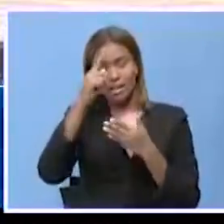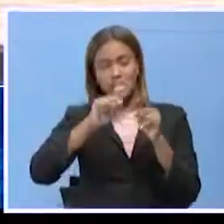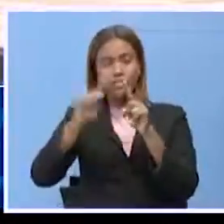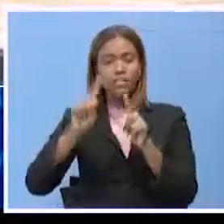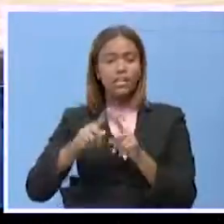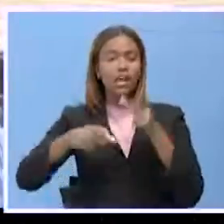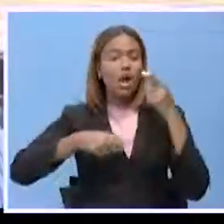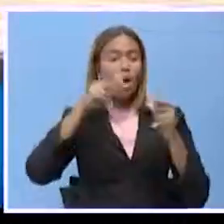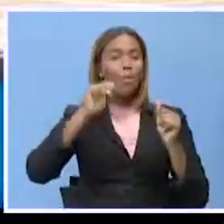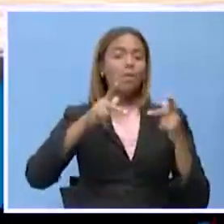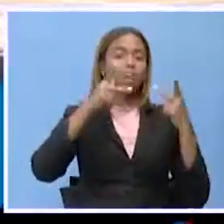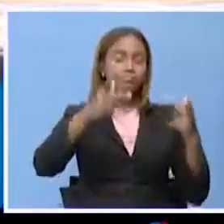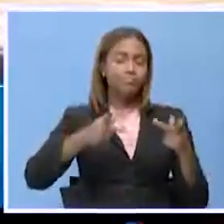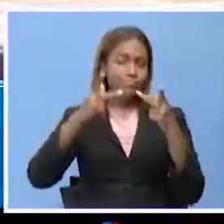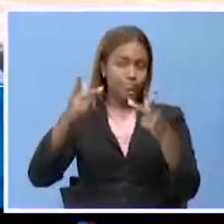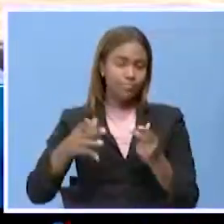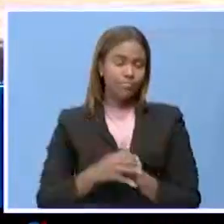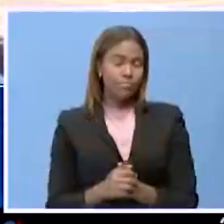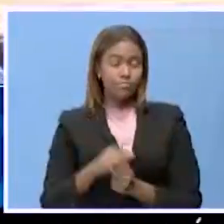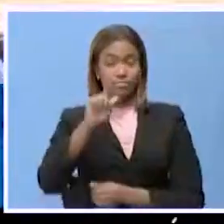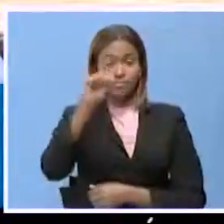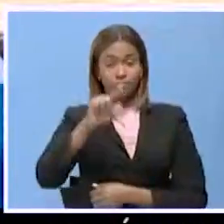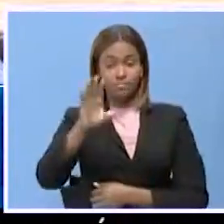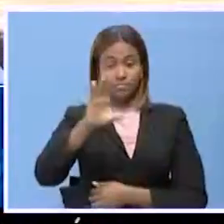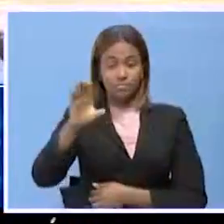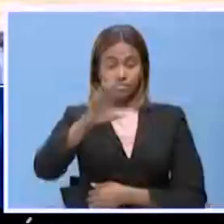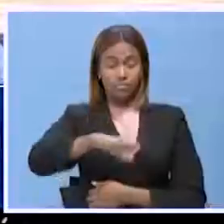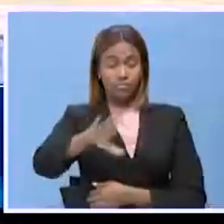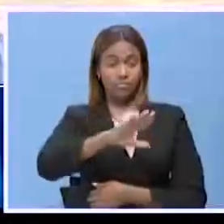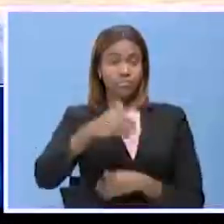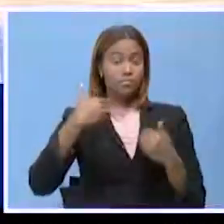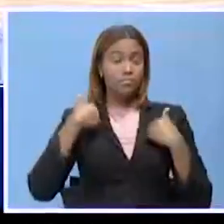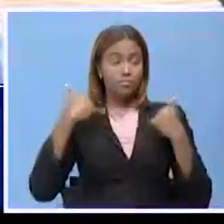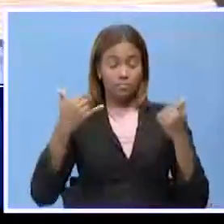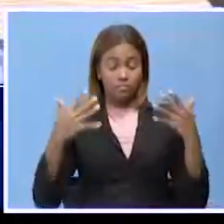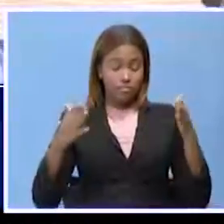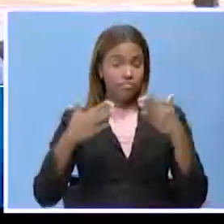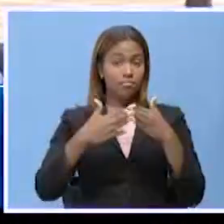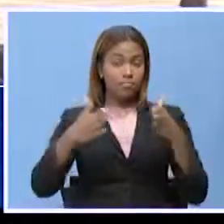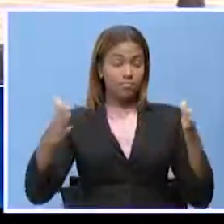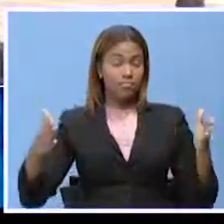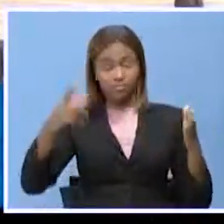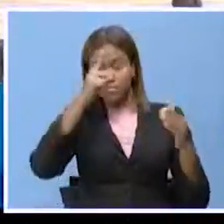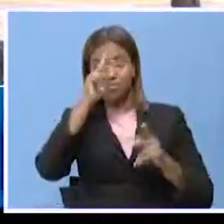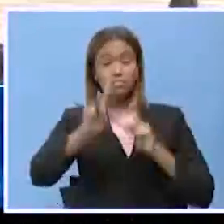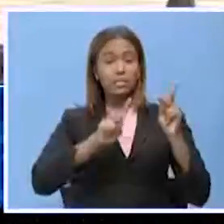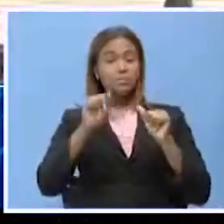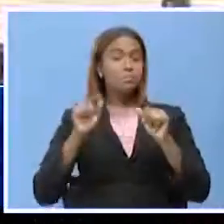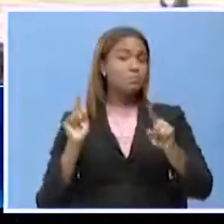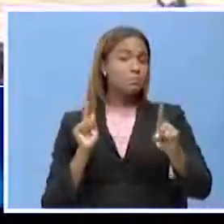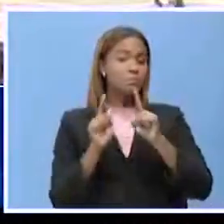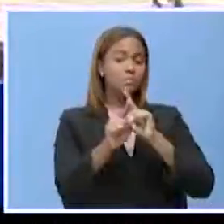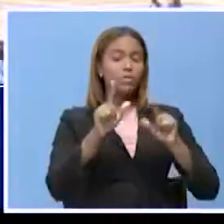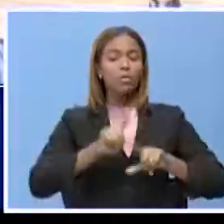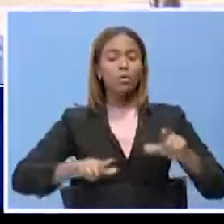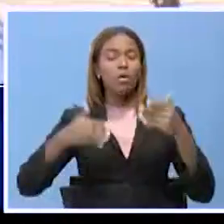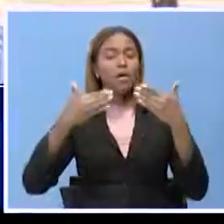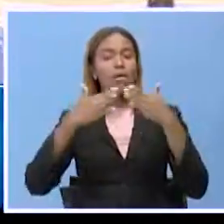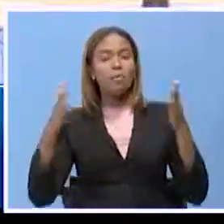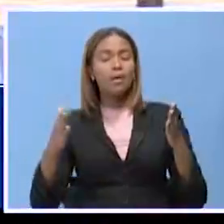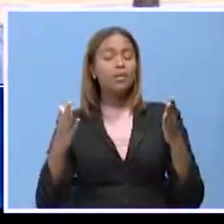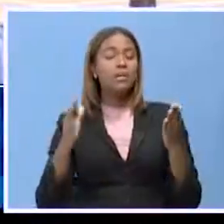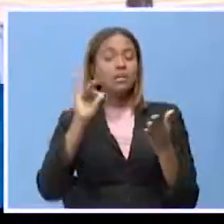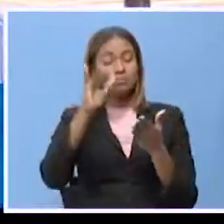diferentes restaurantes. La zona colonial está abierta al público, espacio abierto, algo que